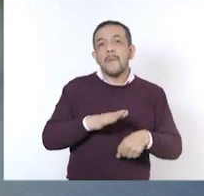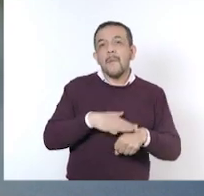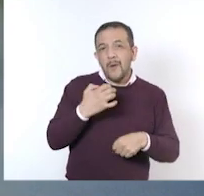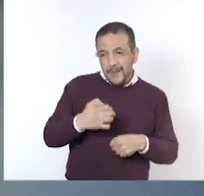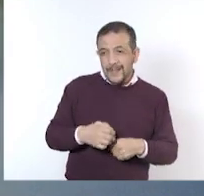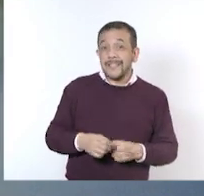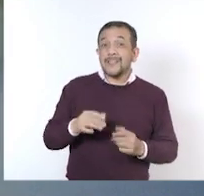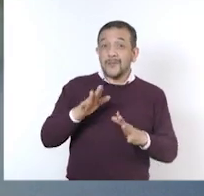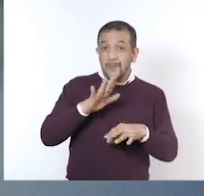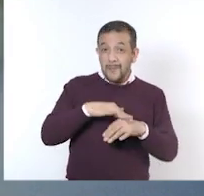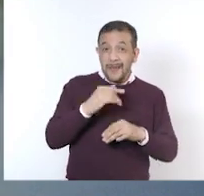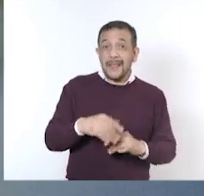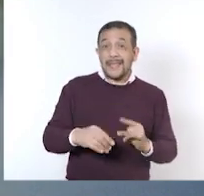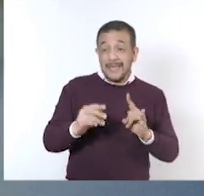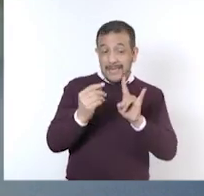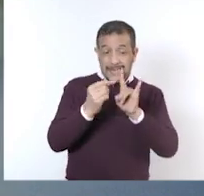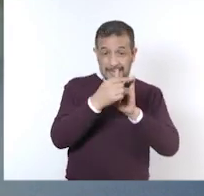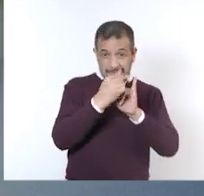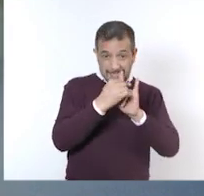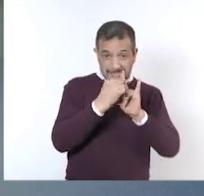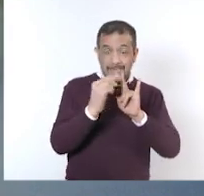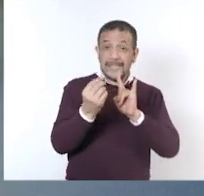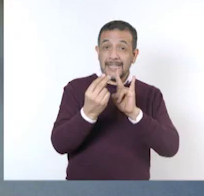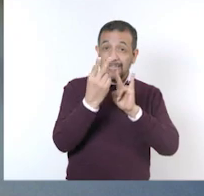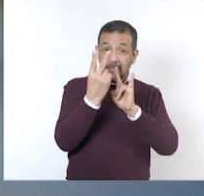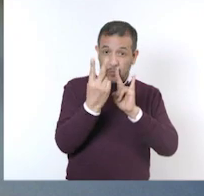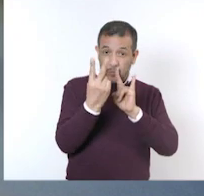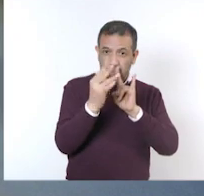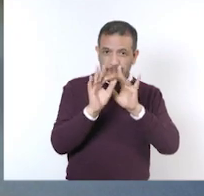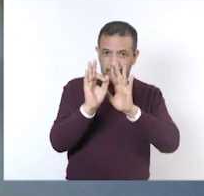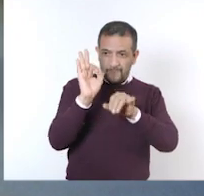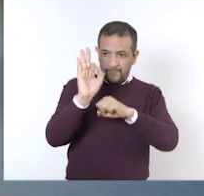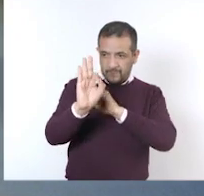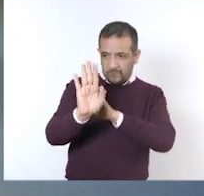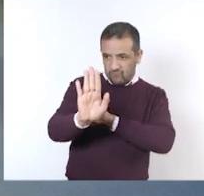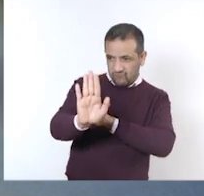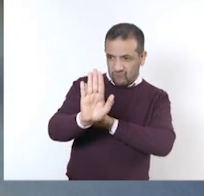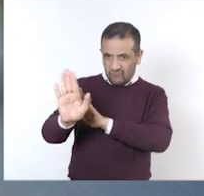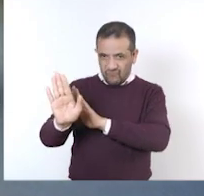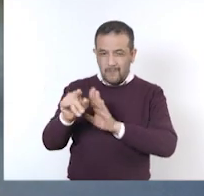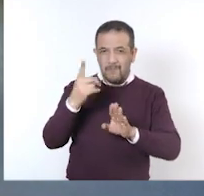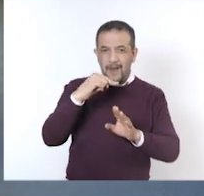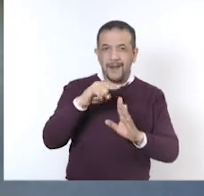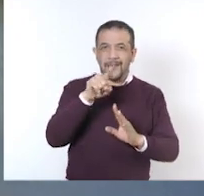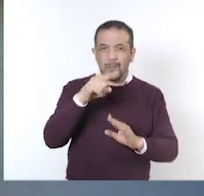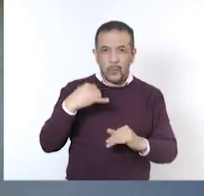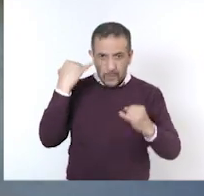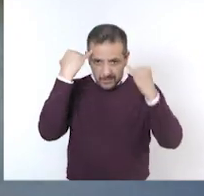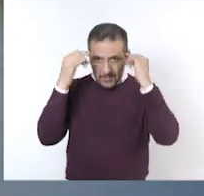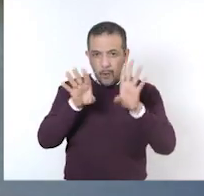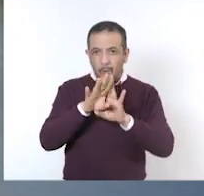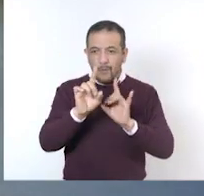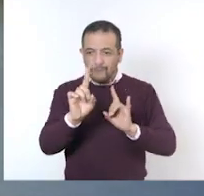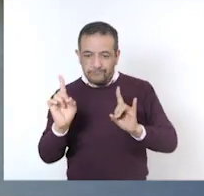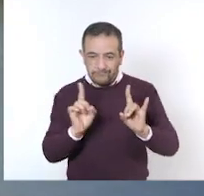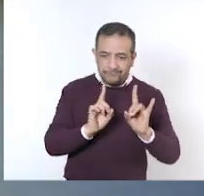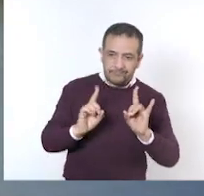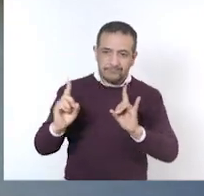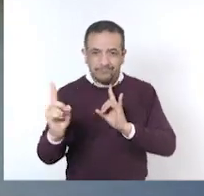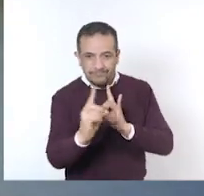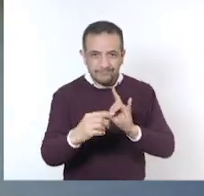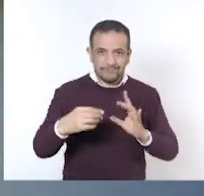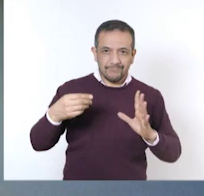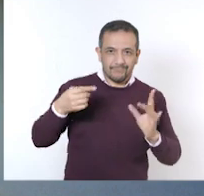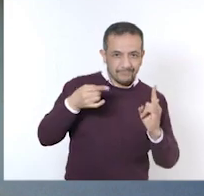eso justamente están las defensas, para que tú veas por dónde le pegarle. Tú síguele. Sigo. Tú síguele, Jesús. Va. Venga, baja. Venga, venga. Ahí está. Eso